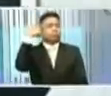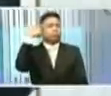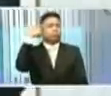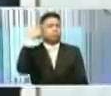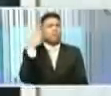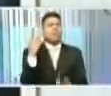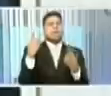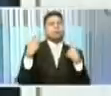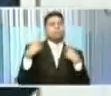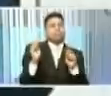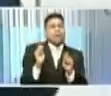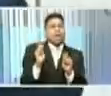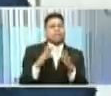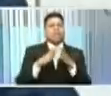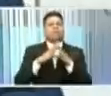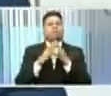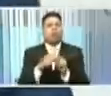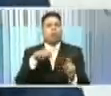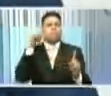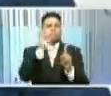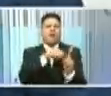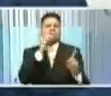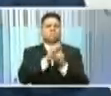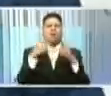Pretenden llenar de violencia el país.